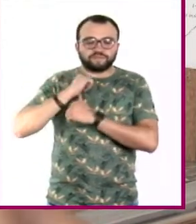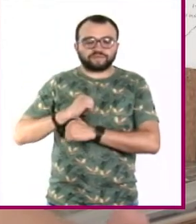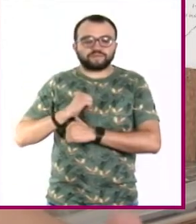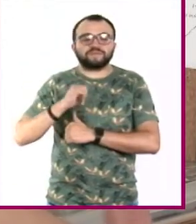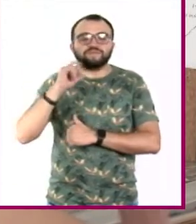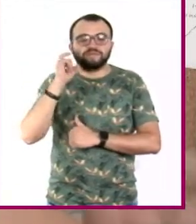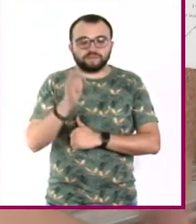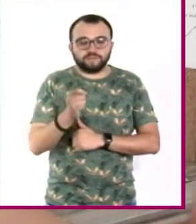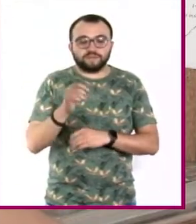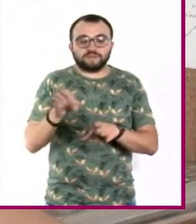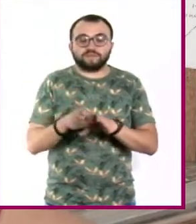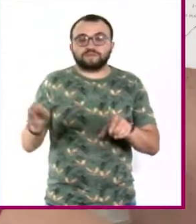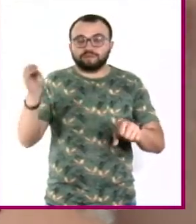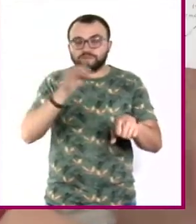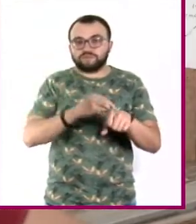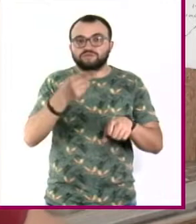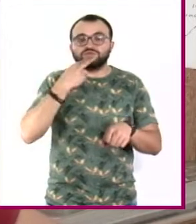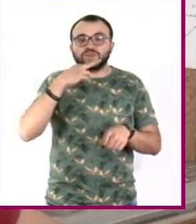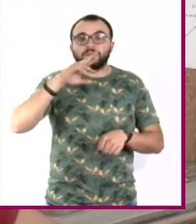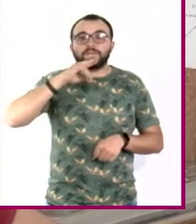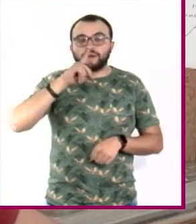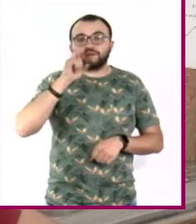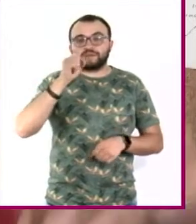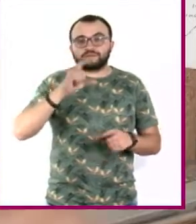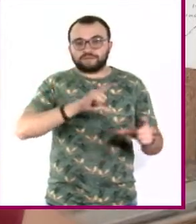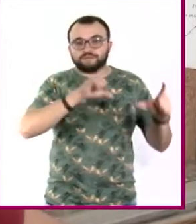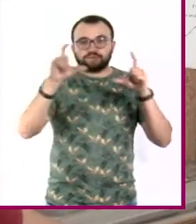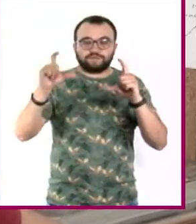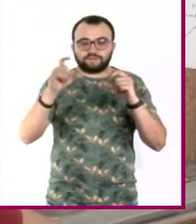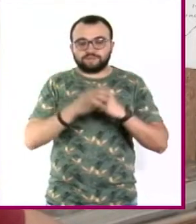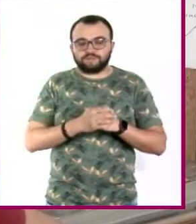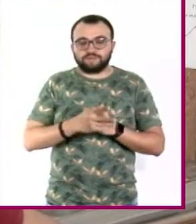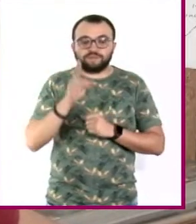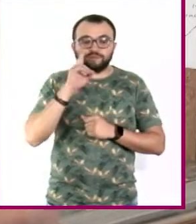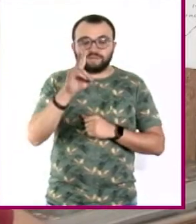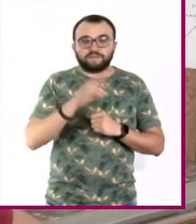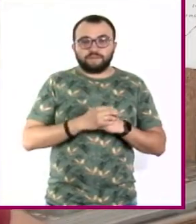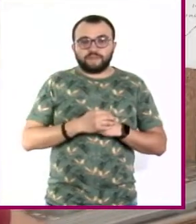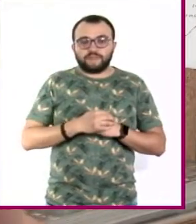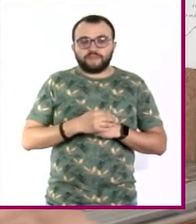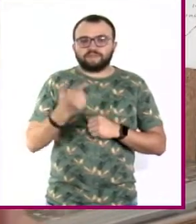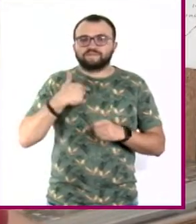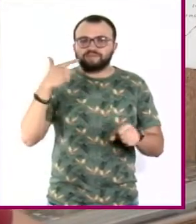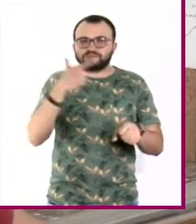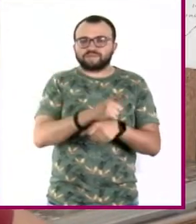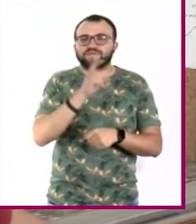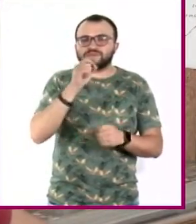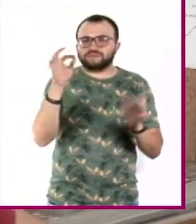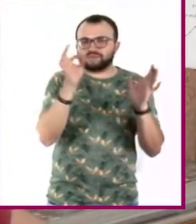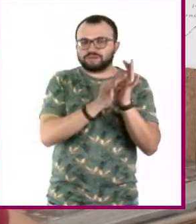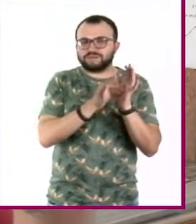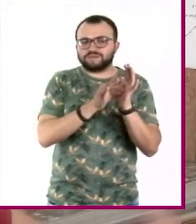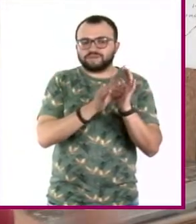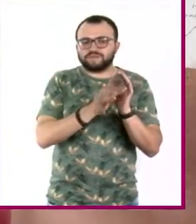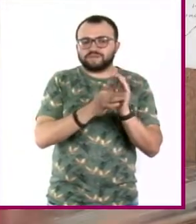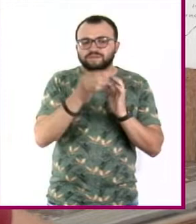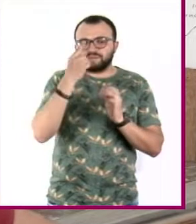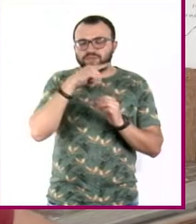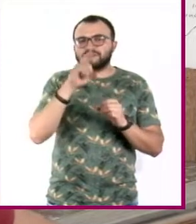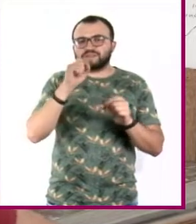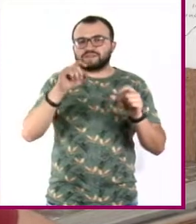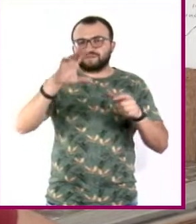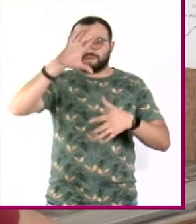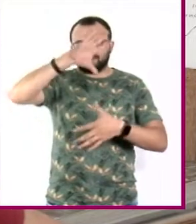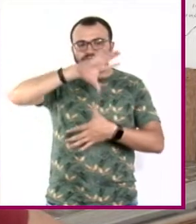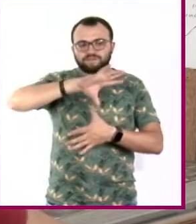una pedagogía que funcionara mejor de manera virtual. Así, mira, Frida, encontré un dato de la Comisión Económica para América Latina y el